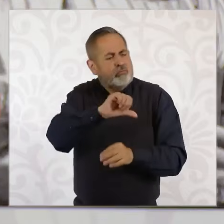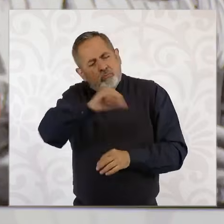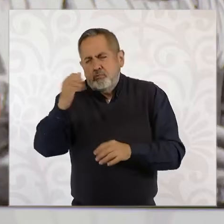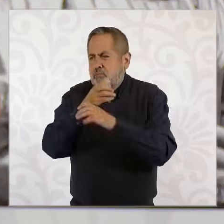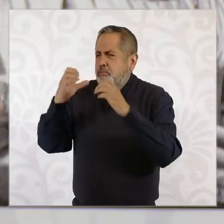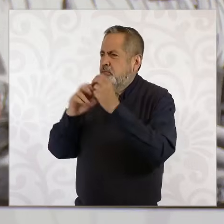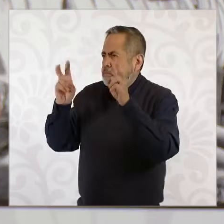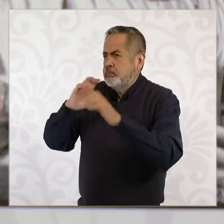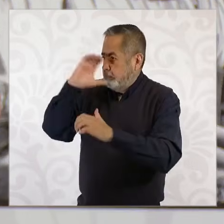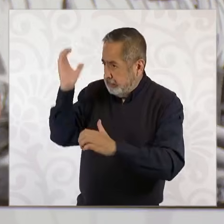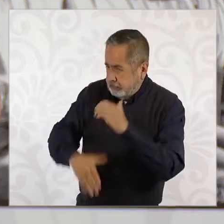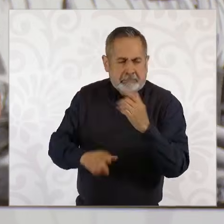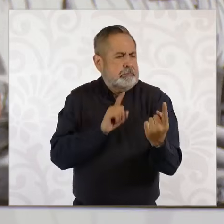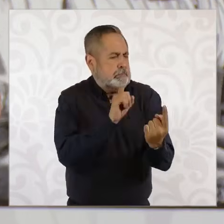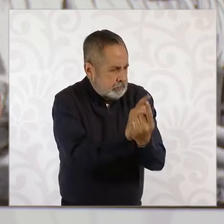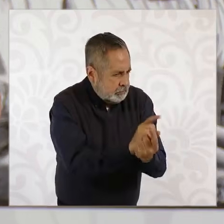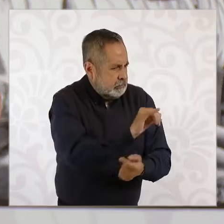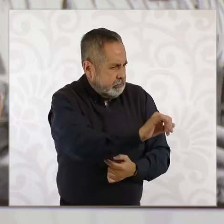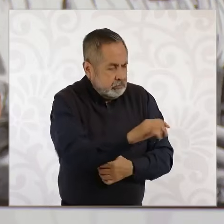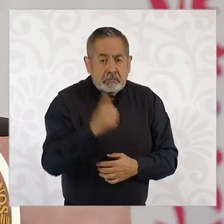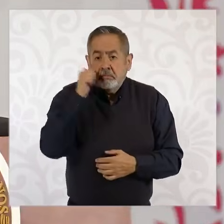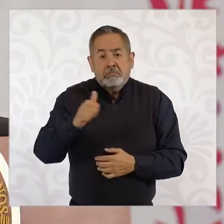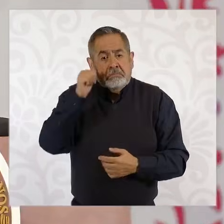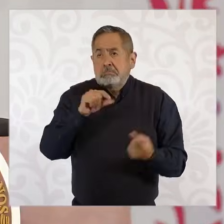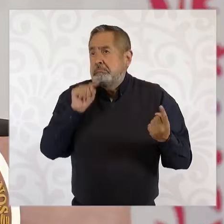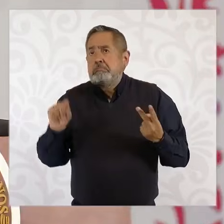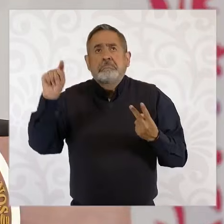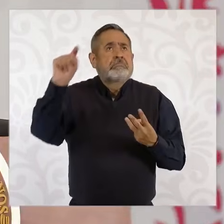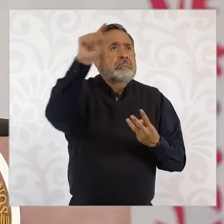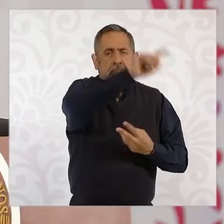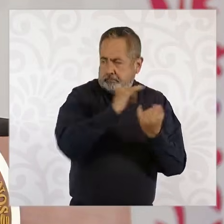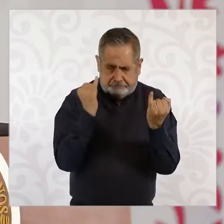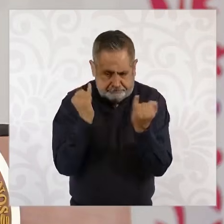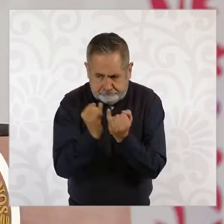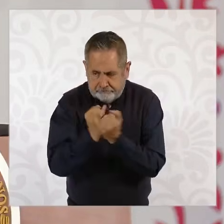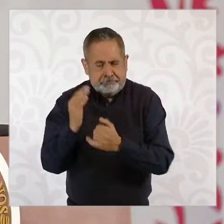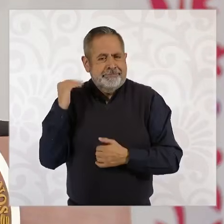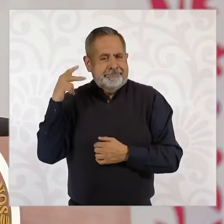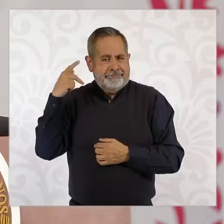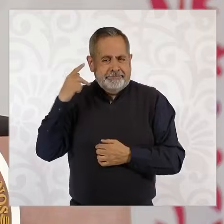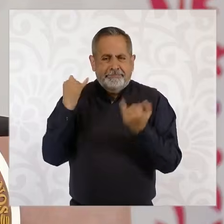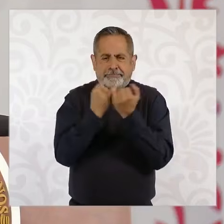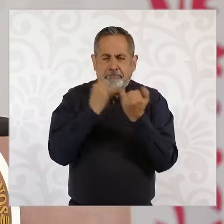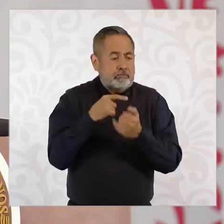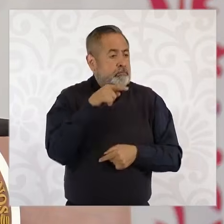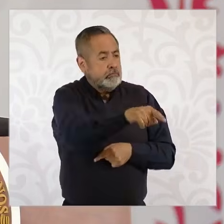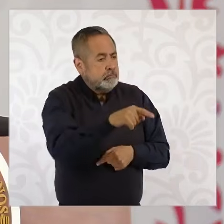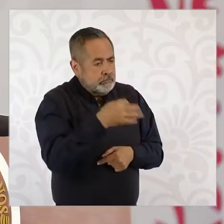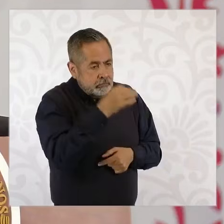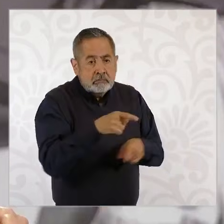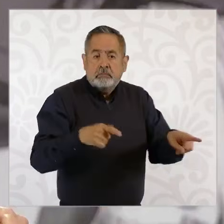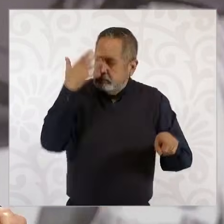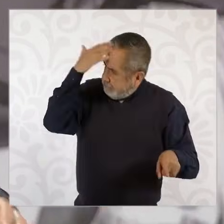y al final los atiendo. Y así ha pasado en muchos lugares. Entonces, en este caso, pues ellos, aunque sabían que